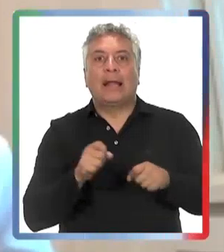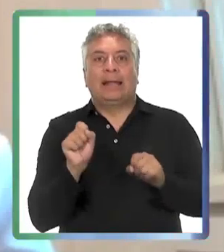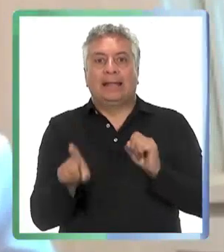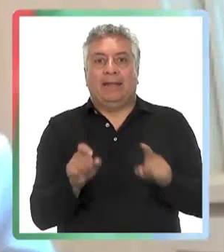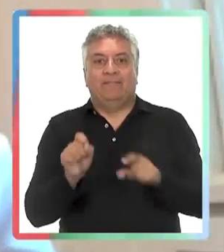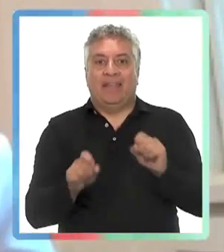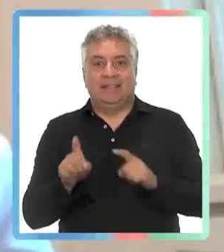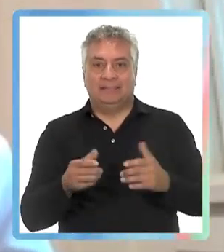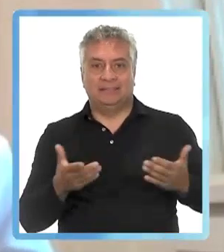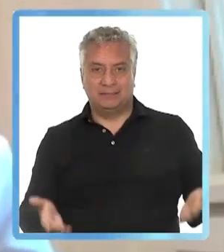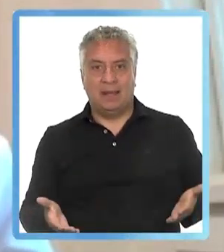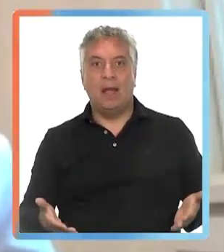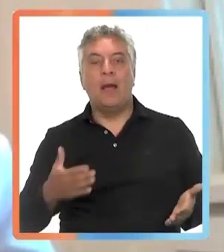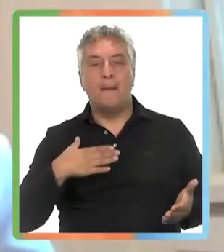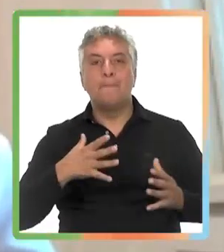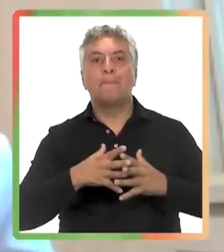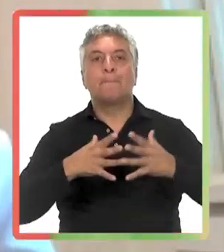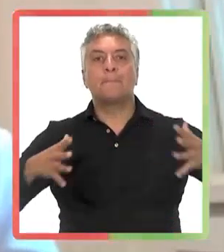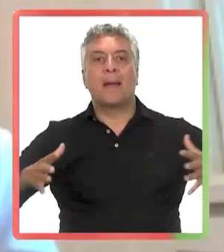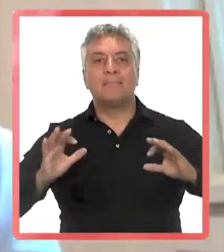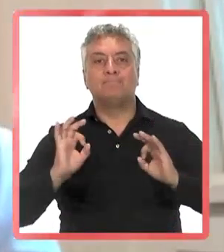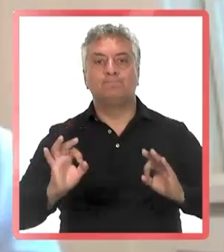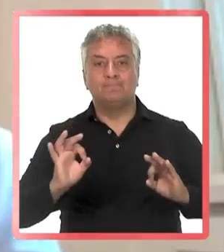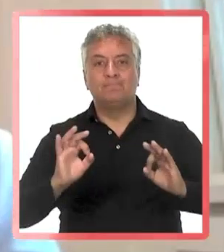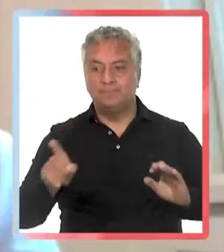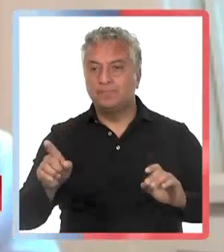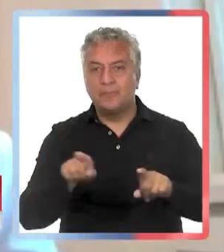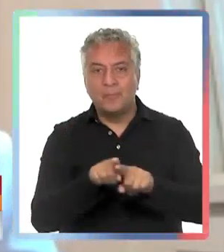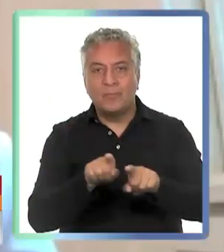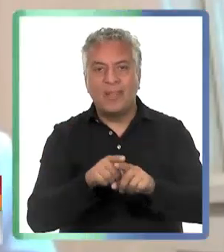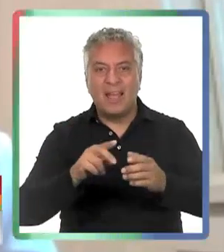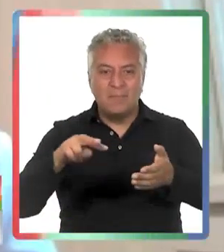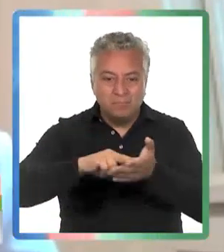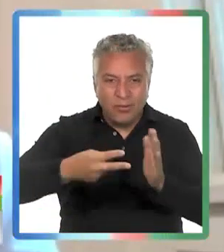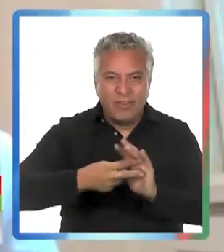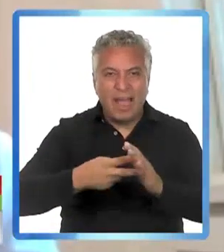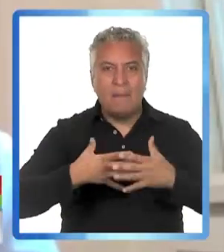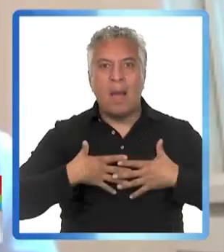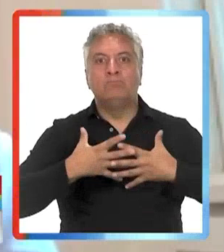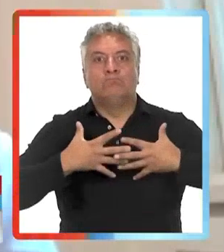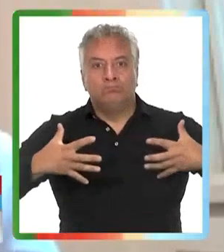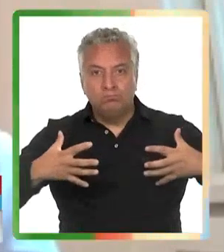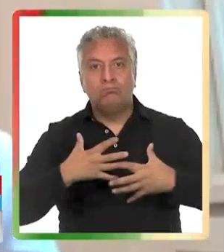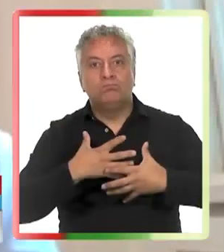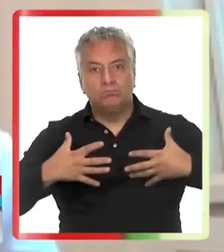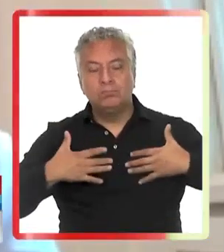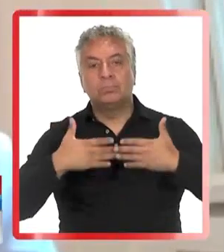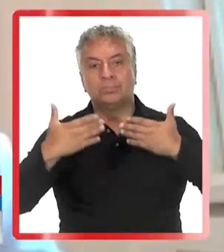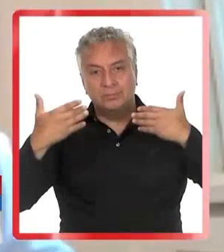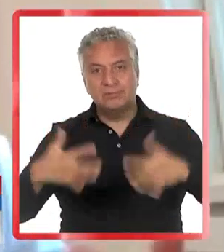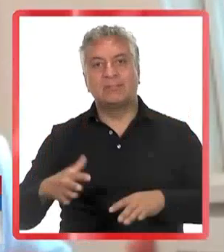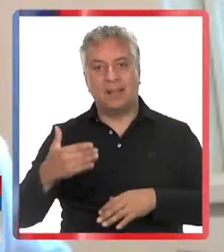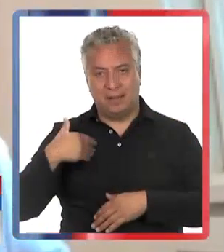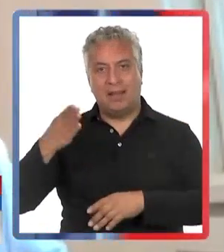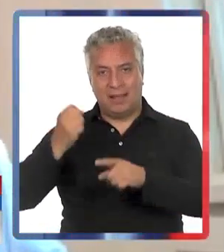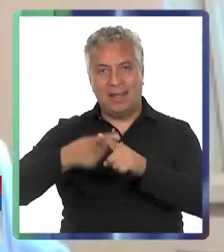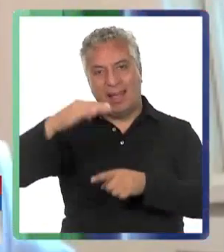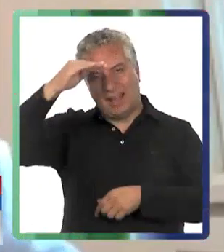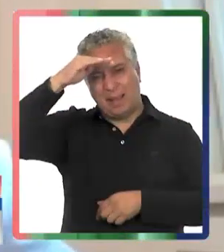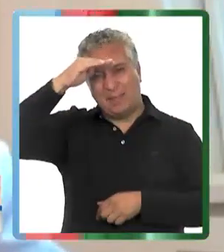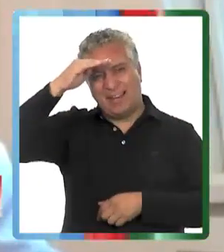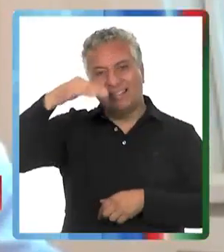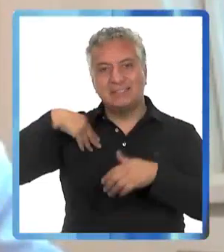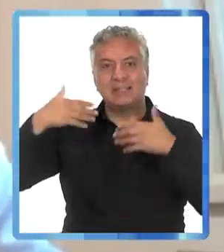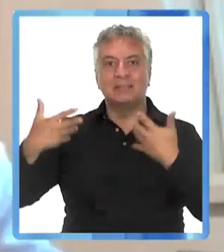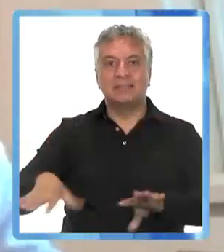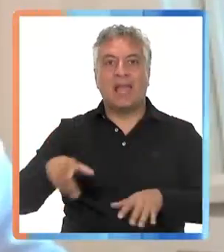¿no es cierto?, para enfrentarlo. Estamos más preparados más para manejar cuadros de insuficiencia respiratoria grave y de infección viral con toda la experiencia que se ha adquirido